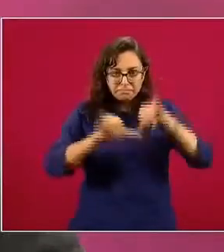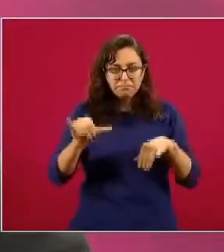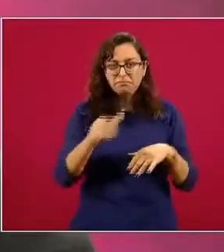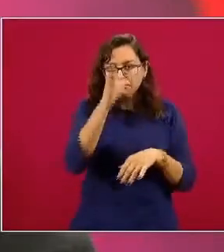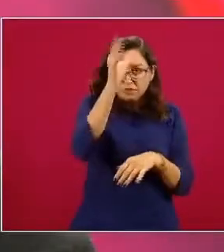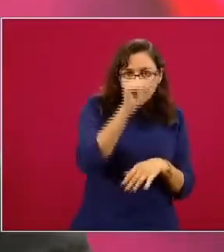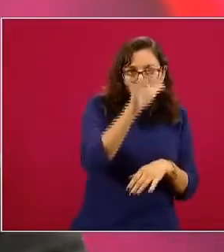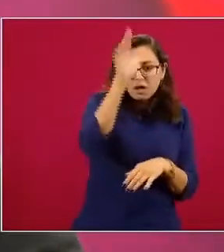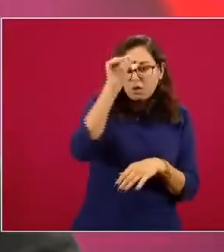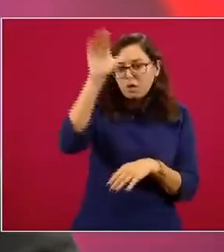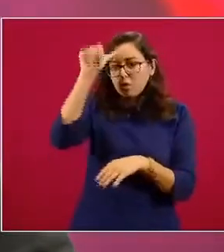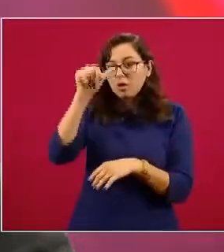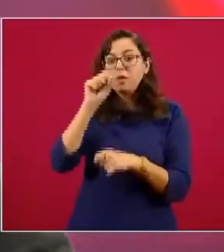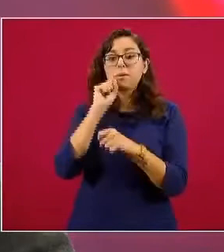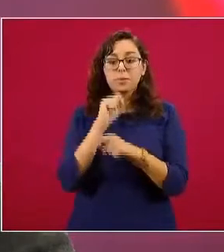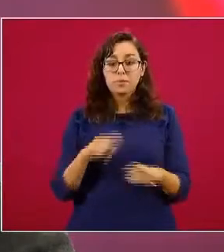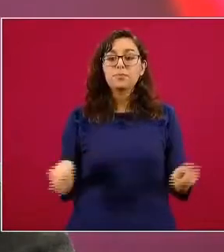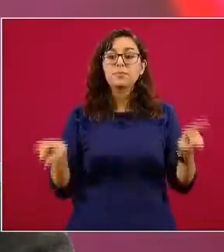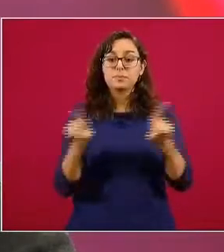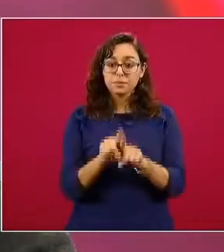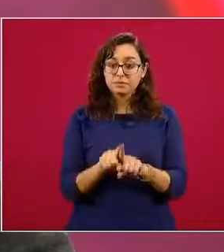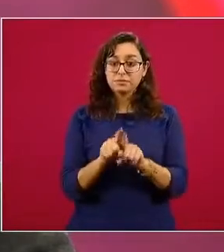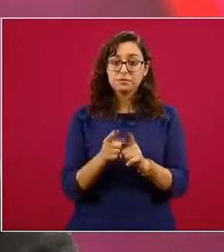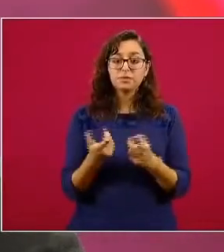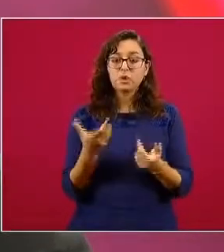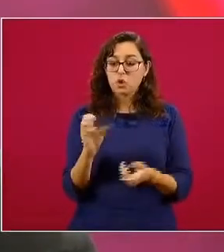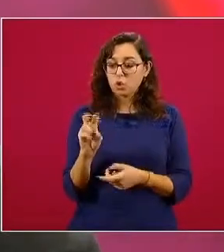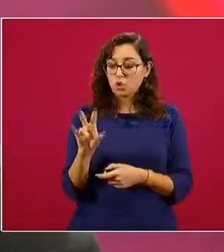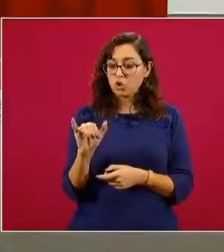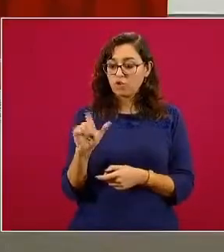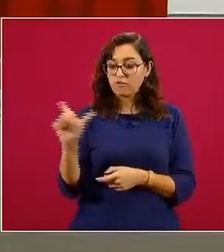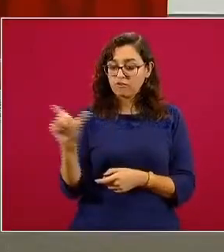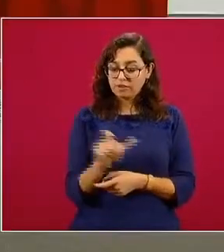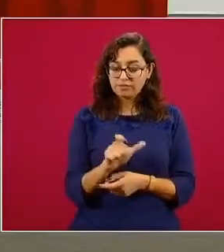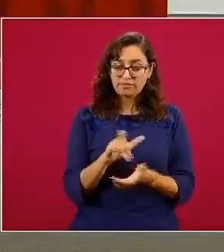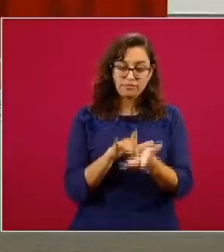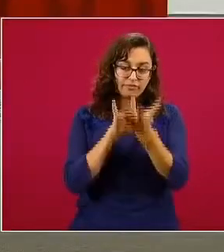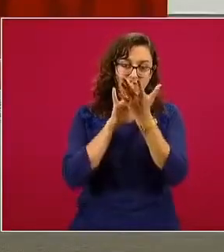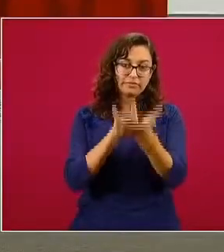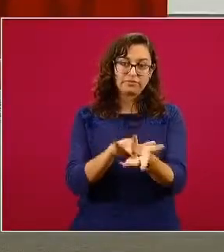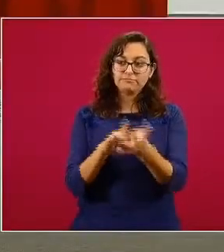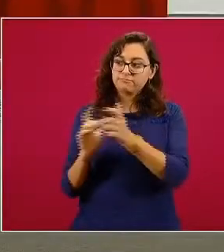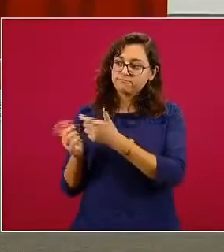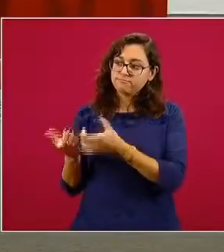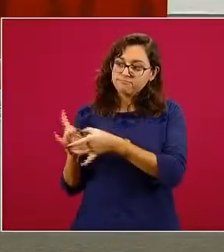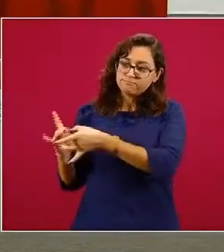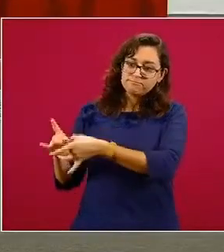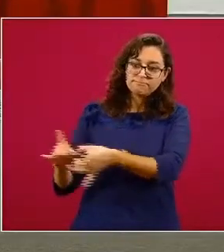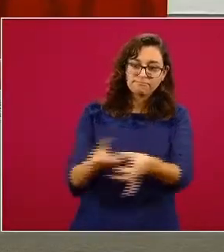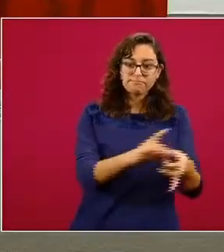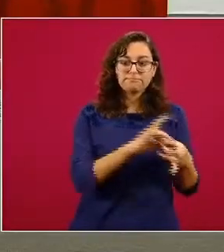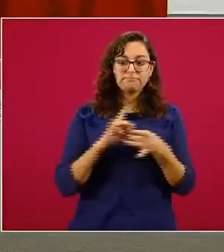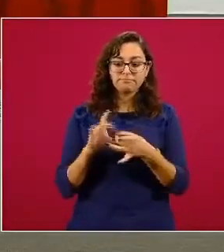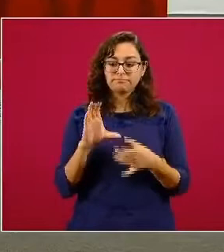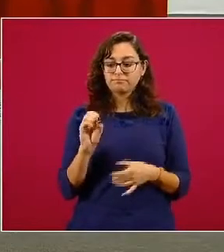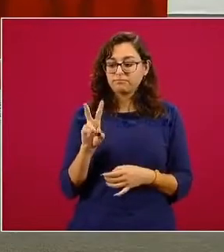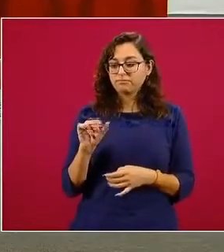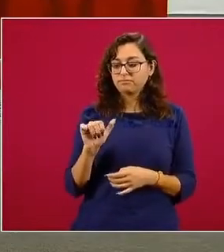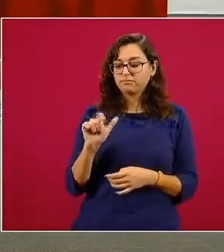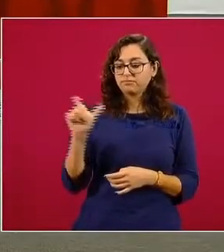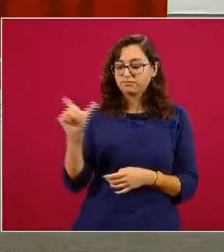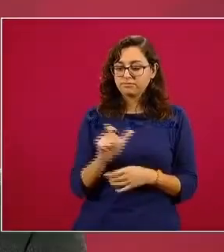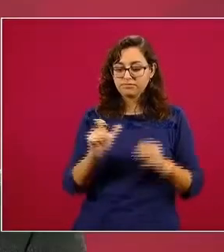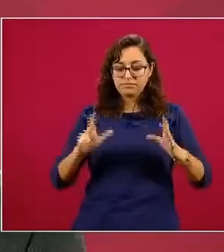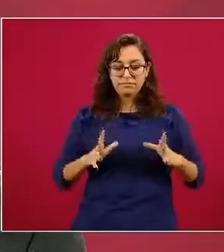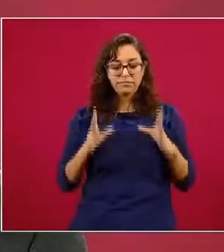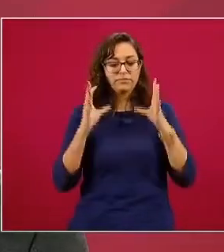además de el mecanismo solidario COVAX. El mecanismo solidario COVAX fue establecido por la Organización